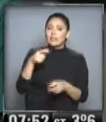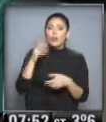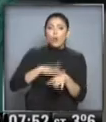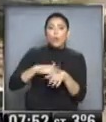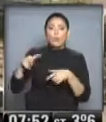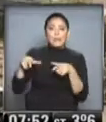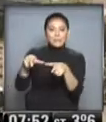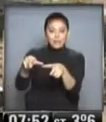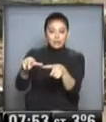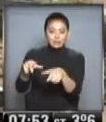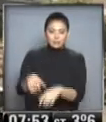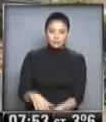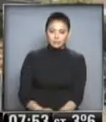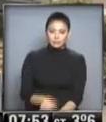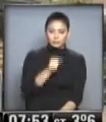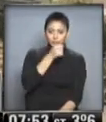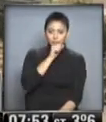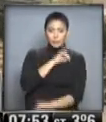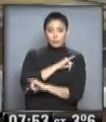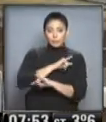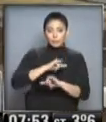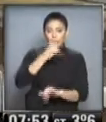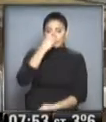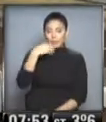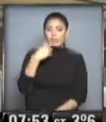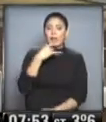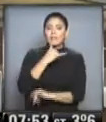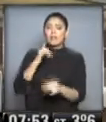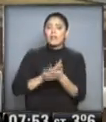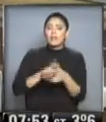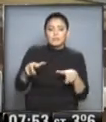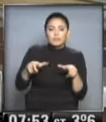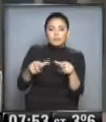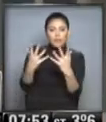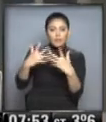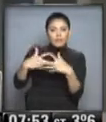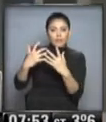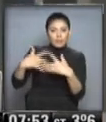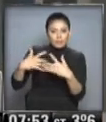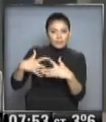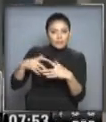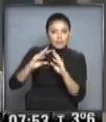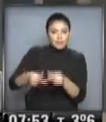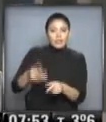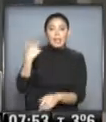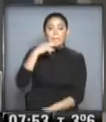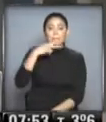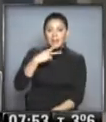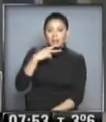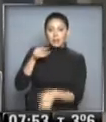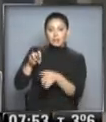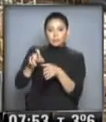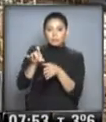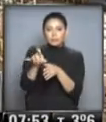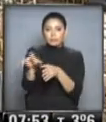vías los primeros informes dan cuenta de una falla en una pieza mecánica del tren que el viernes descarriló en las afueras de